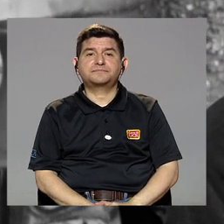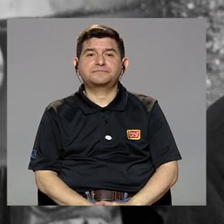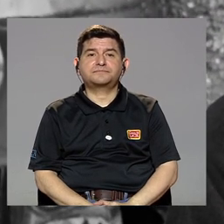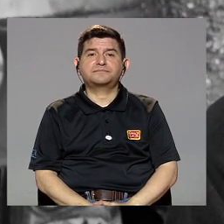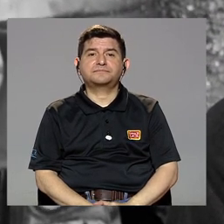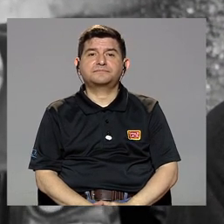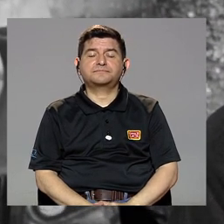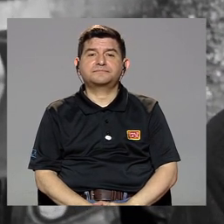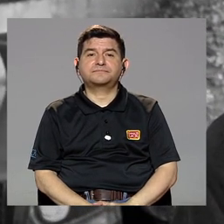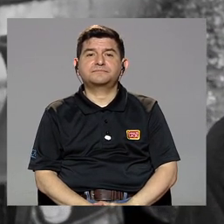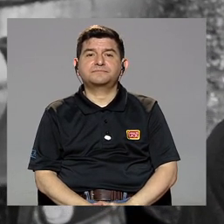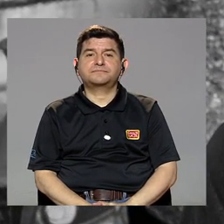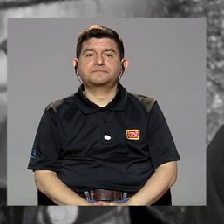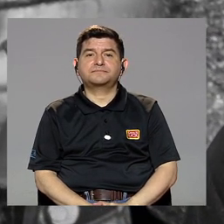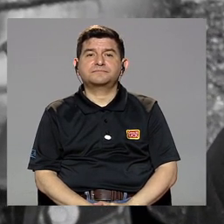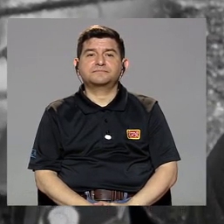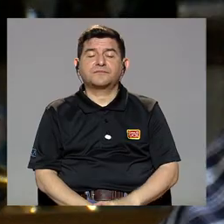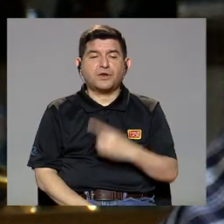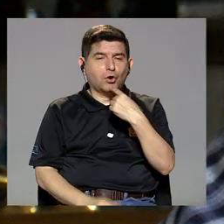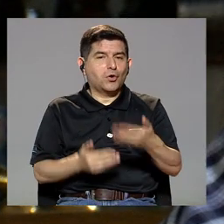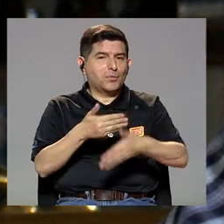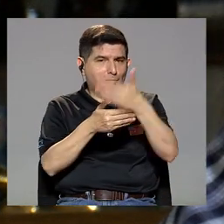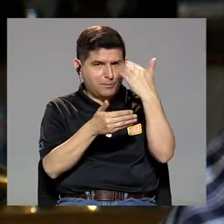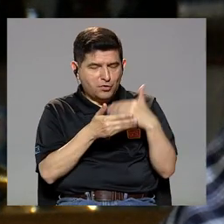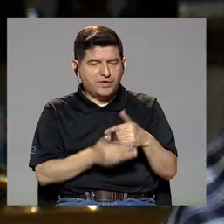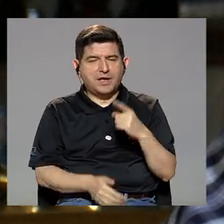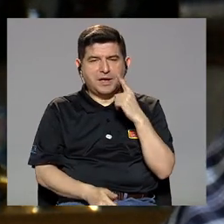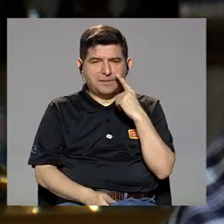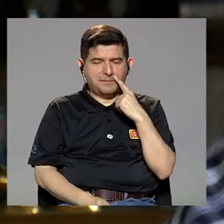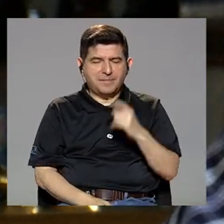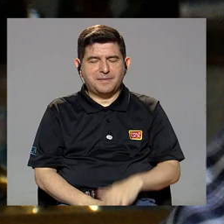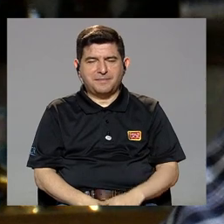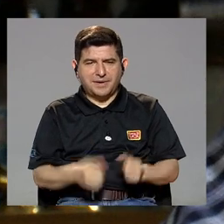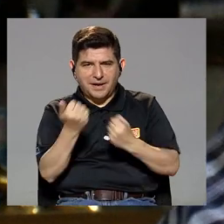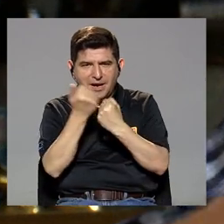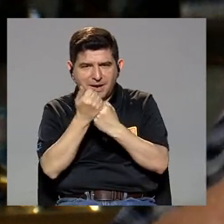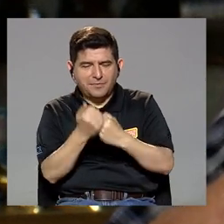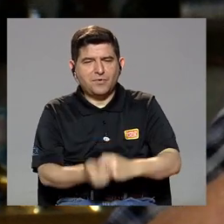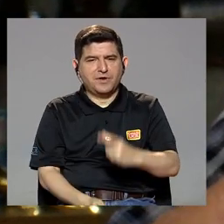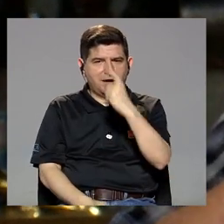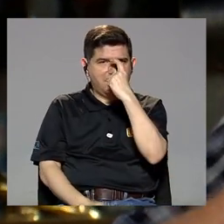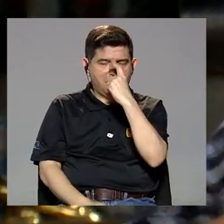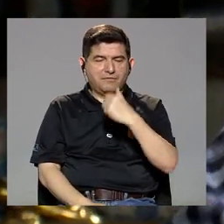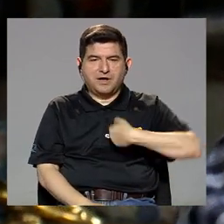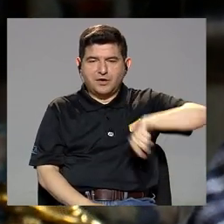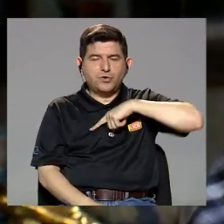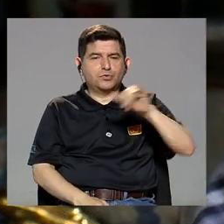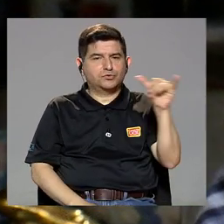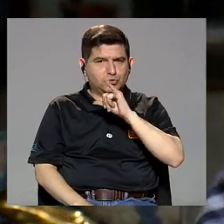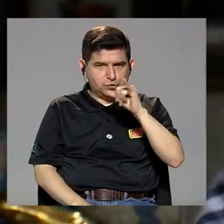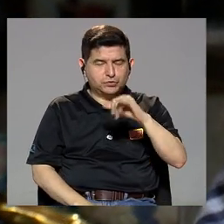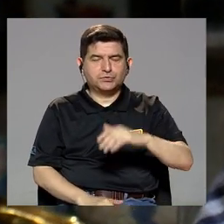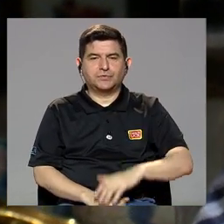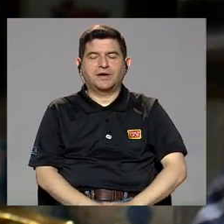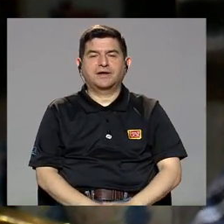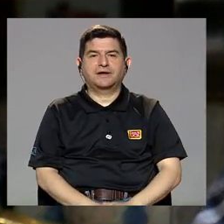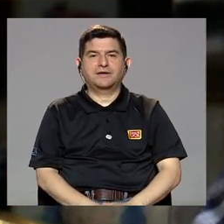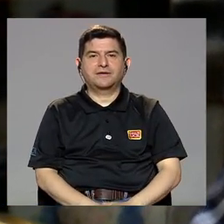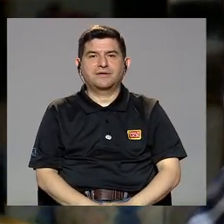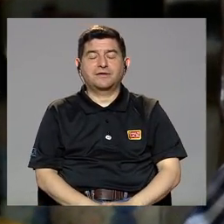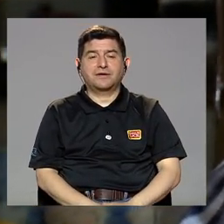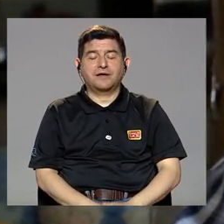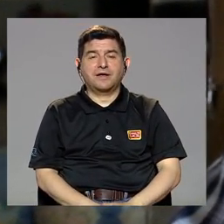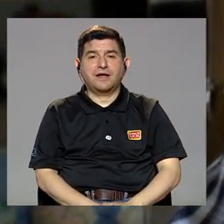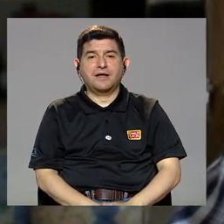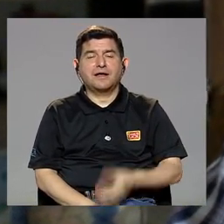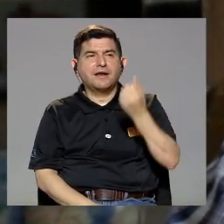como le decía hace un ratito mi papá era calderonista nosotros éramos car terroristas en la contrarrevolución